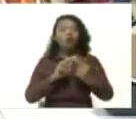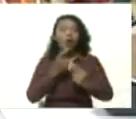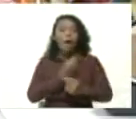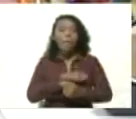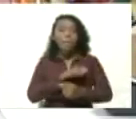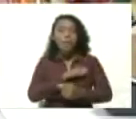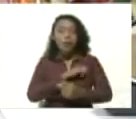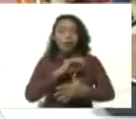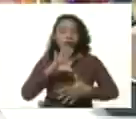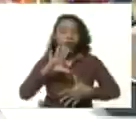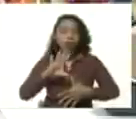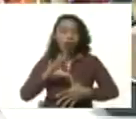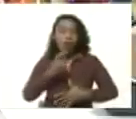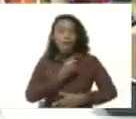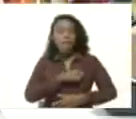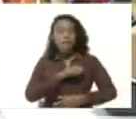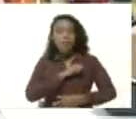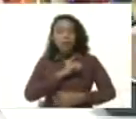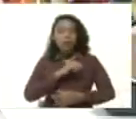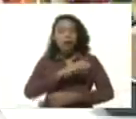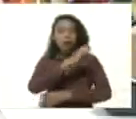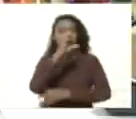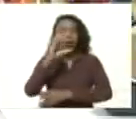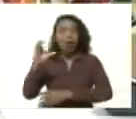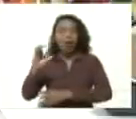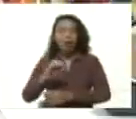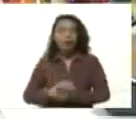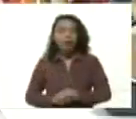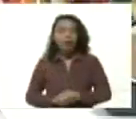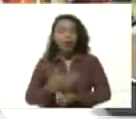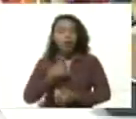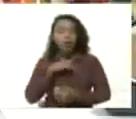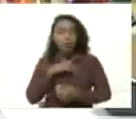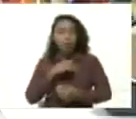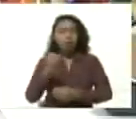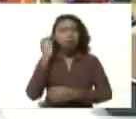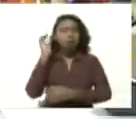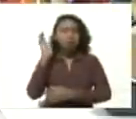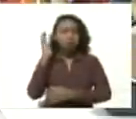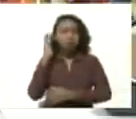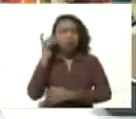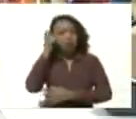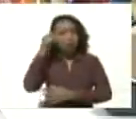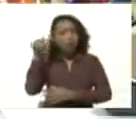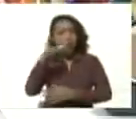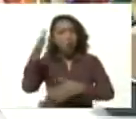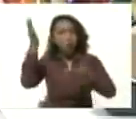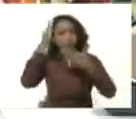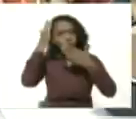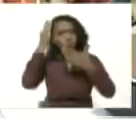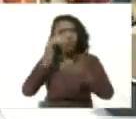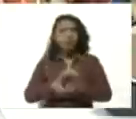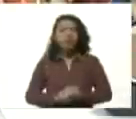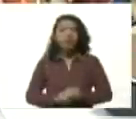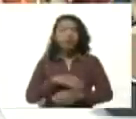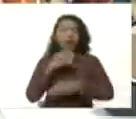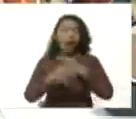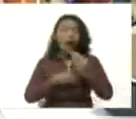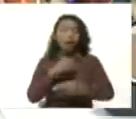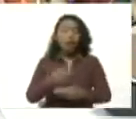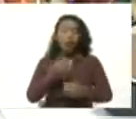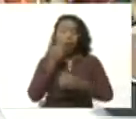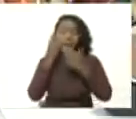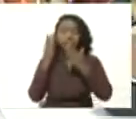y de la América, de España y del Caribe. Tuvimos una buena jornada con los pueblos indígenas, ha sido una buena